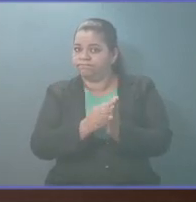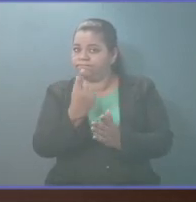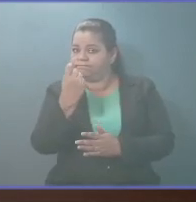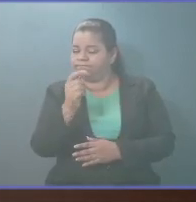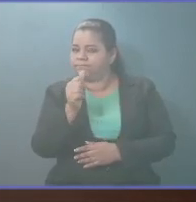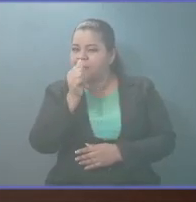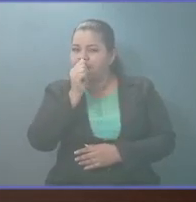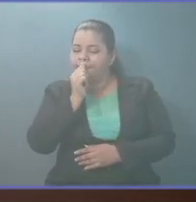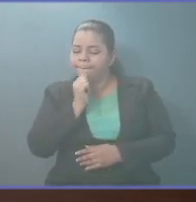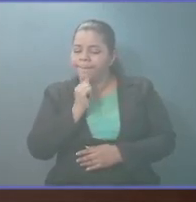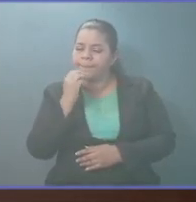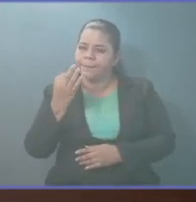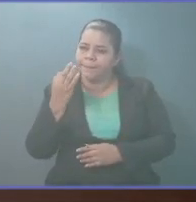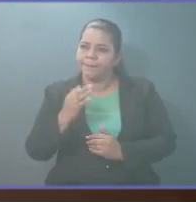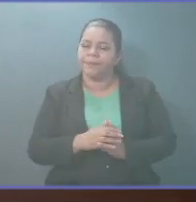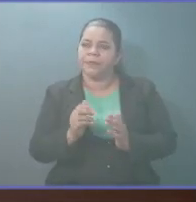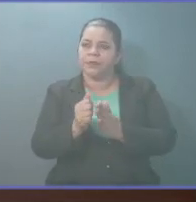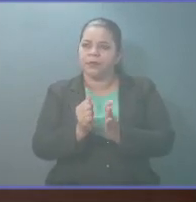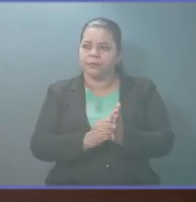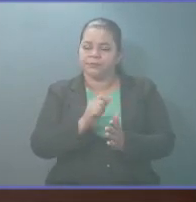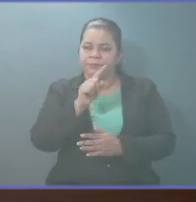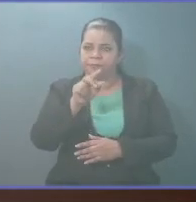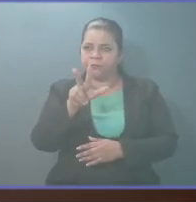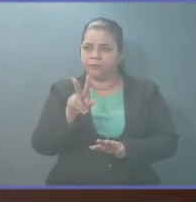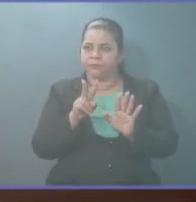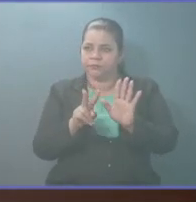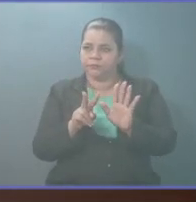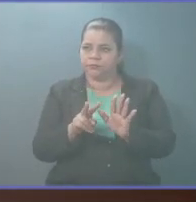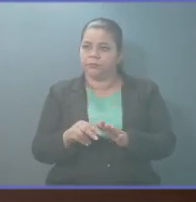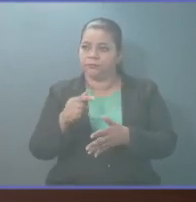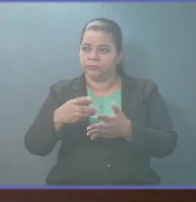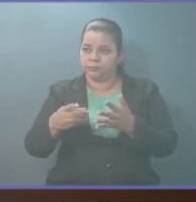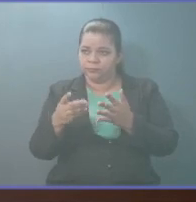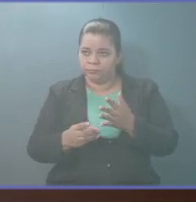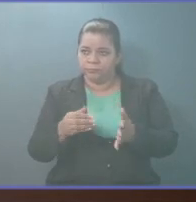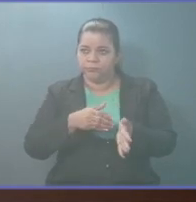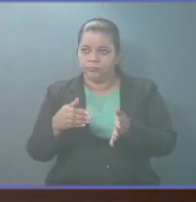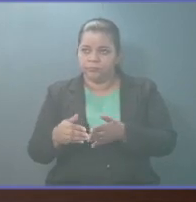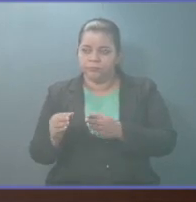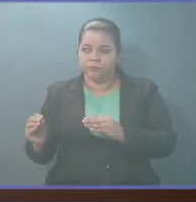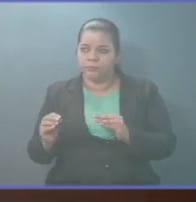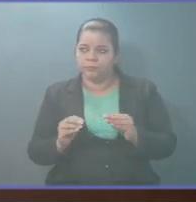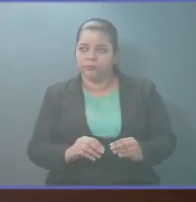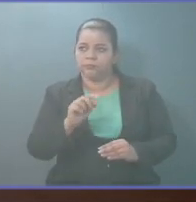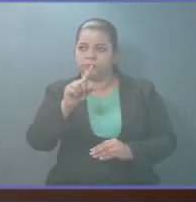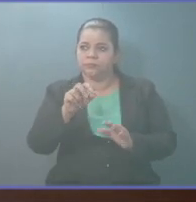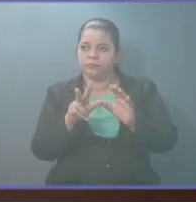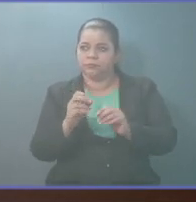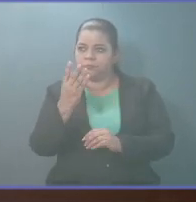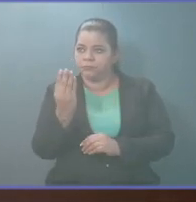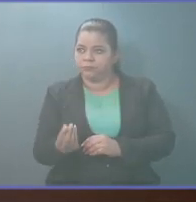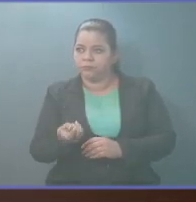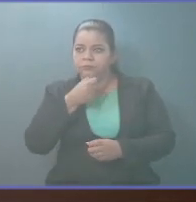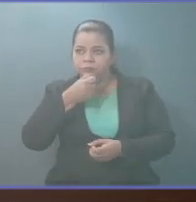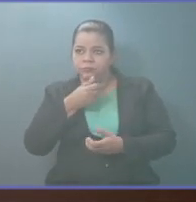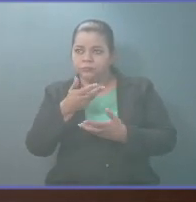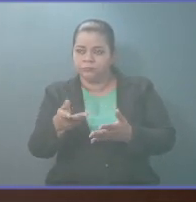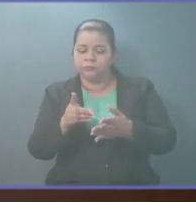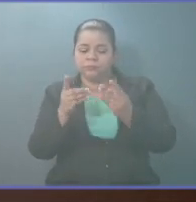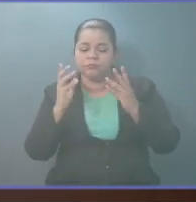refiere exclusivamente a la resolución definitiva, que es la que va a sentar los parámetros bajo los cuales se va a hacer cumplir